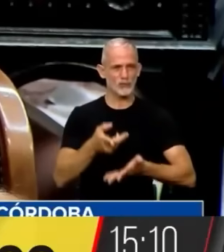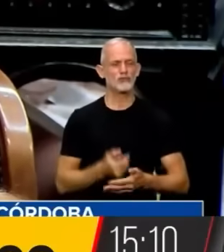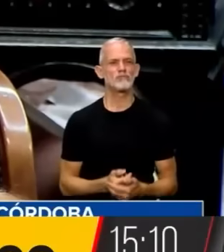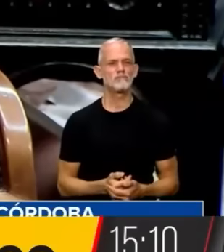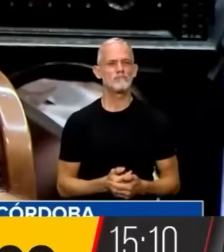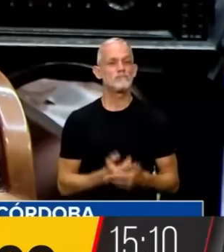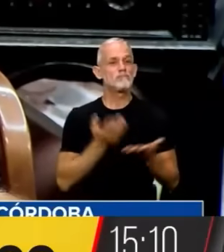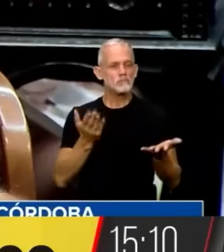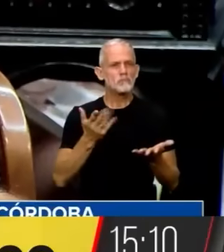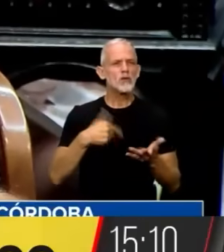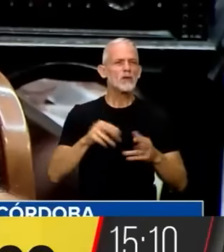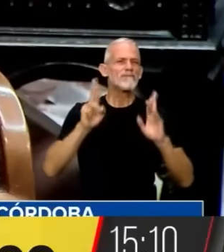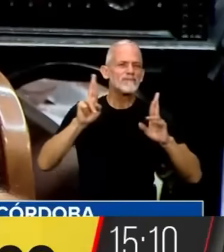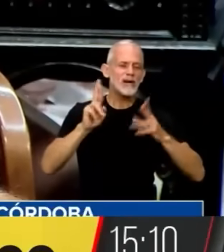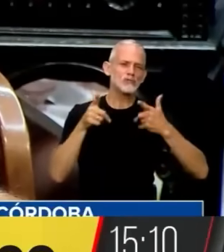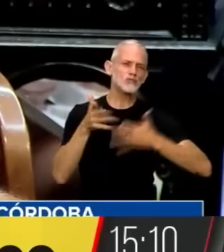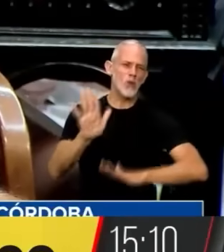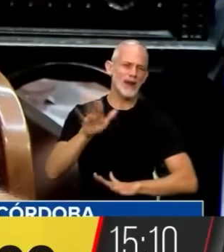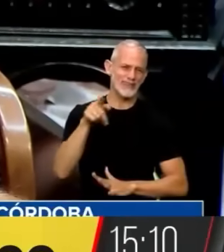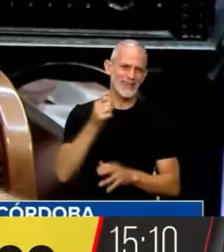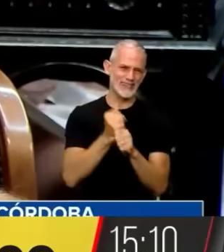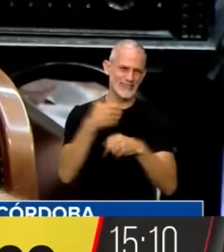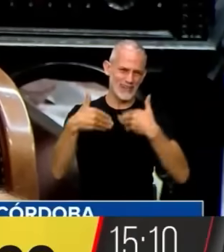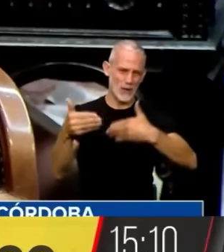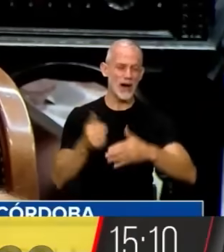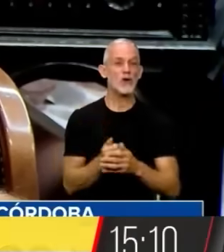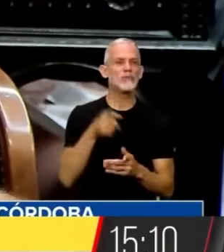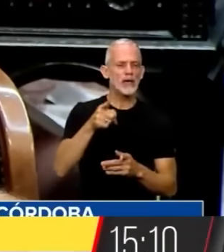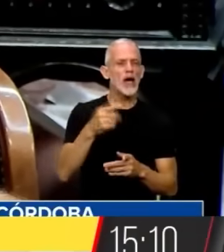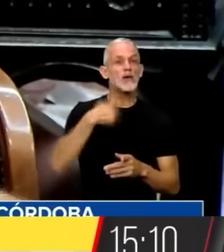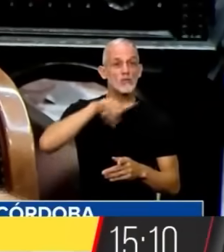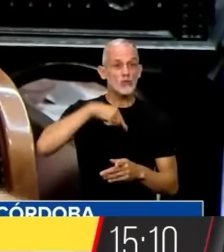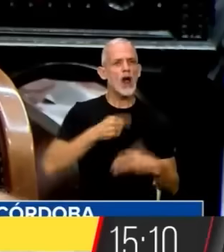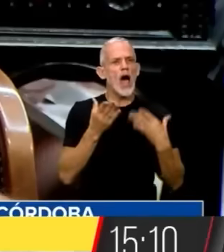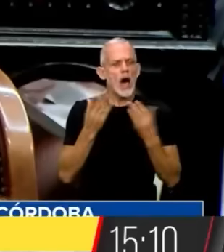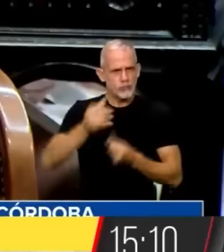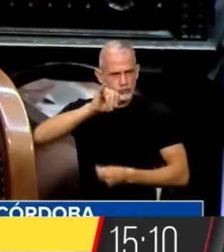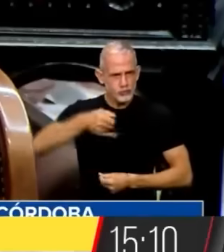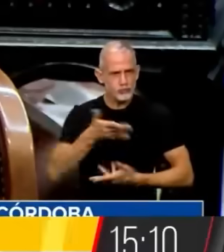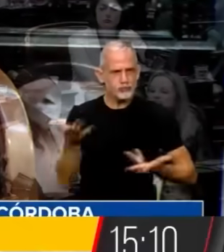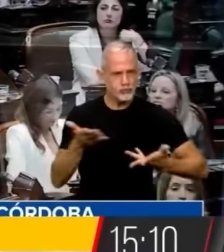Nación. Le deseamos la suerte del caso y que cuente con el acompañamiento